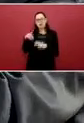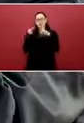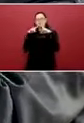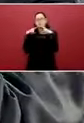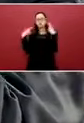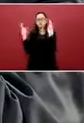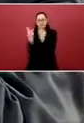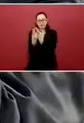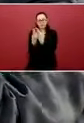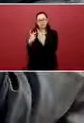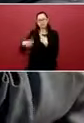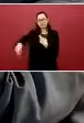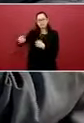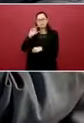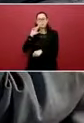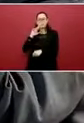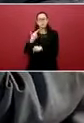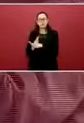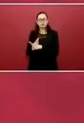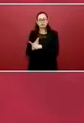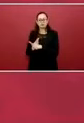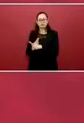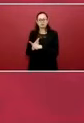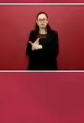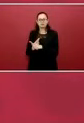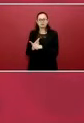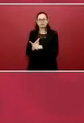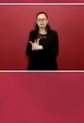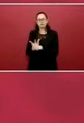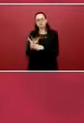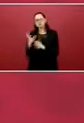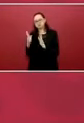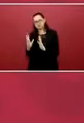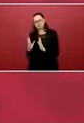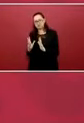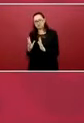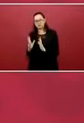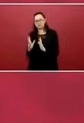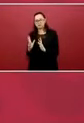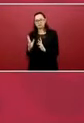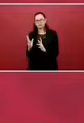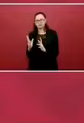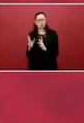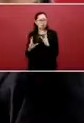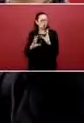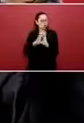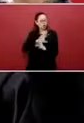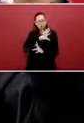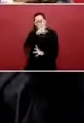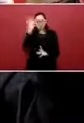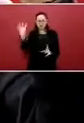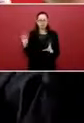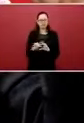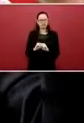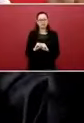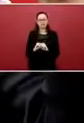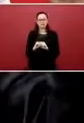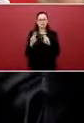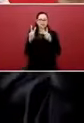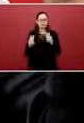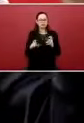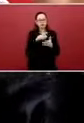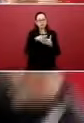que es la que se hace cargo de la autorización de todo lo que tiene que ver con adquisición